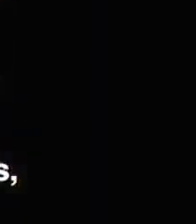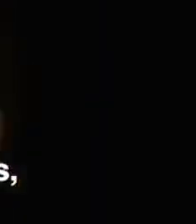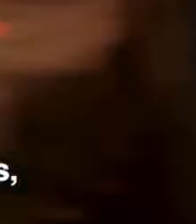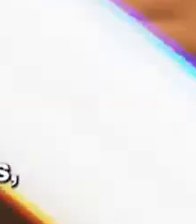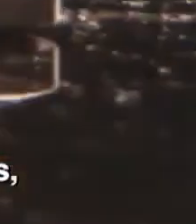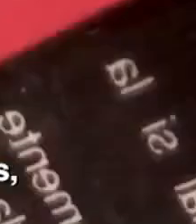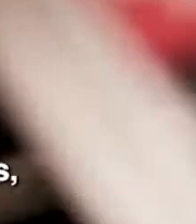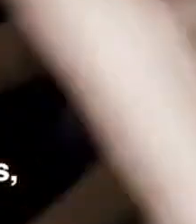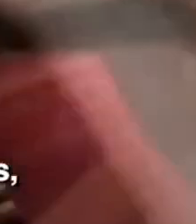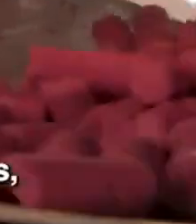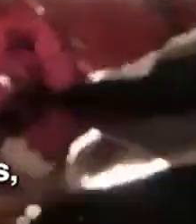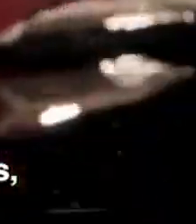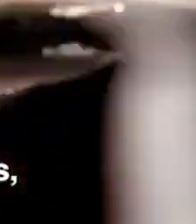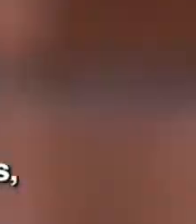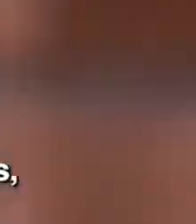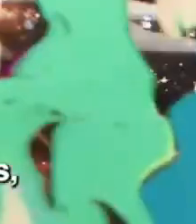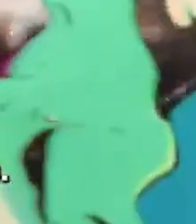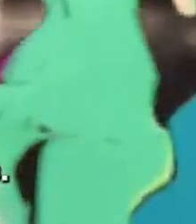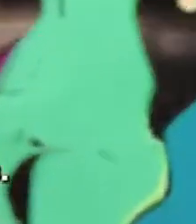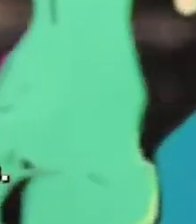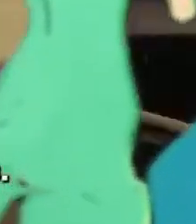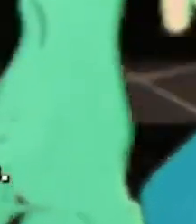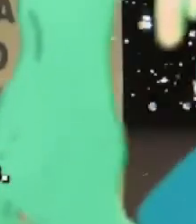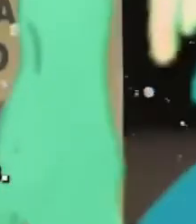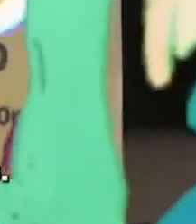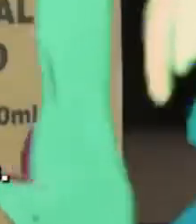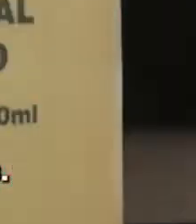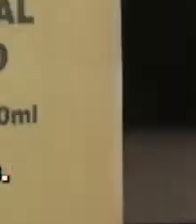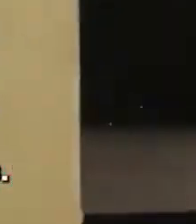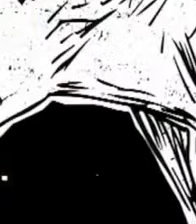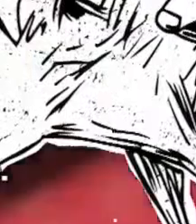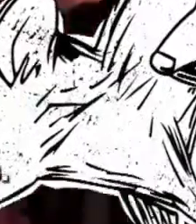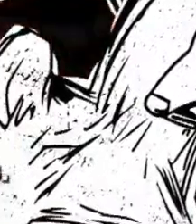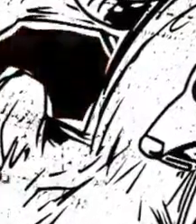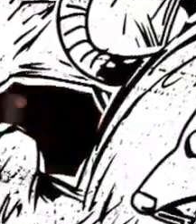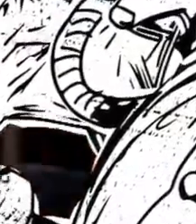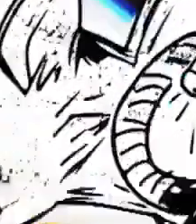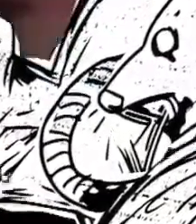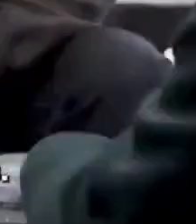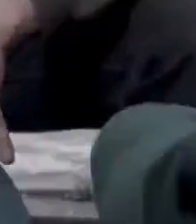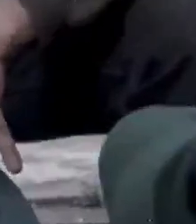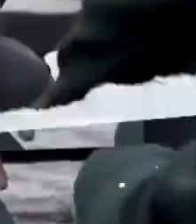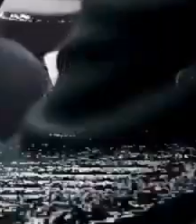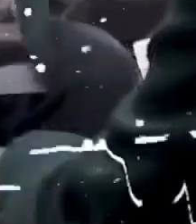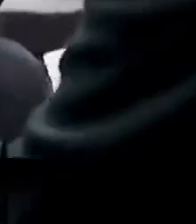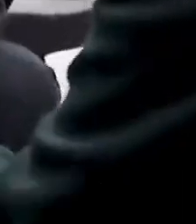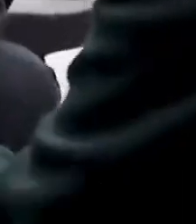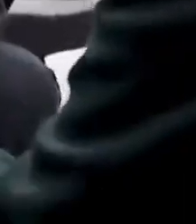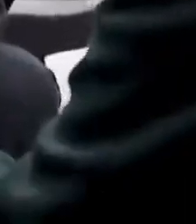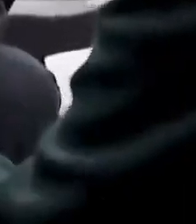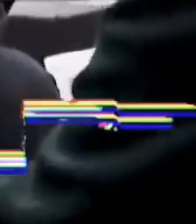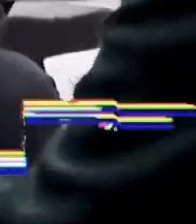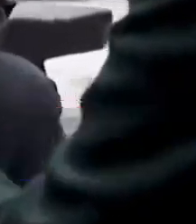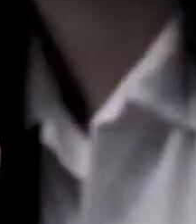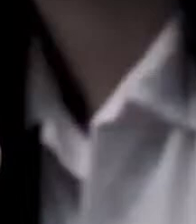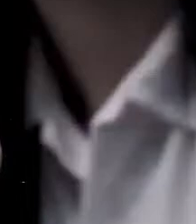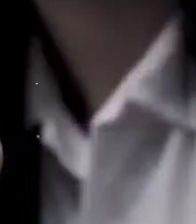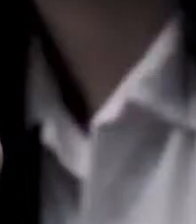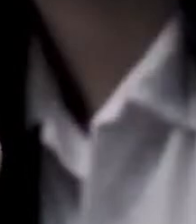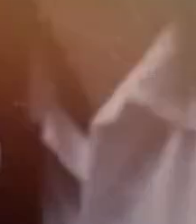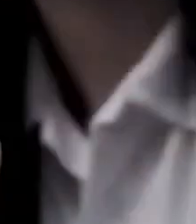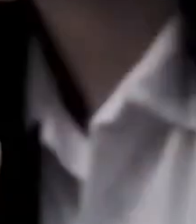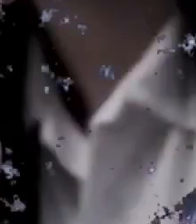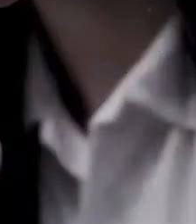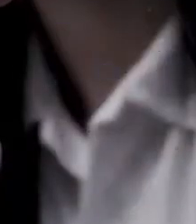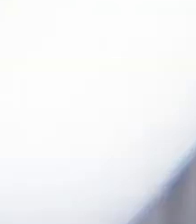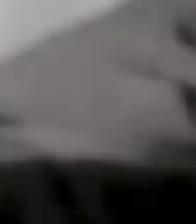en laboratorios clandestinos usando químicos como ácido muriático o veneno para ratas. Son tan adictivas que los traficantes